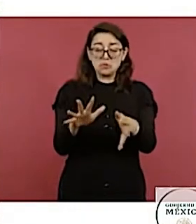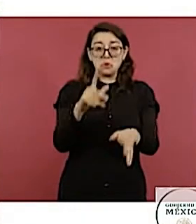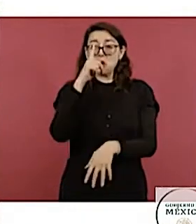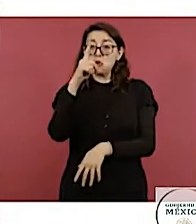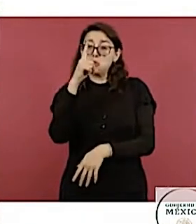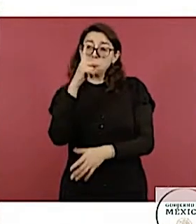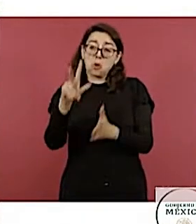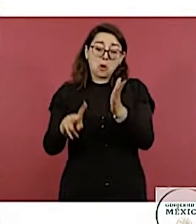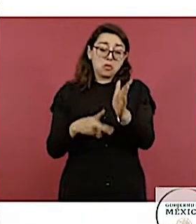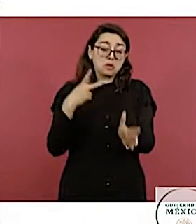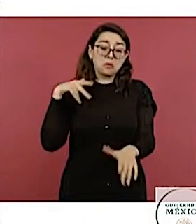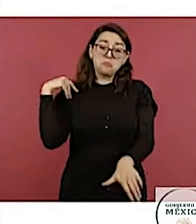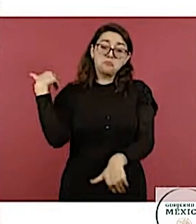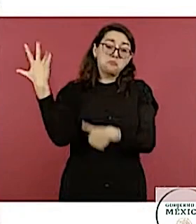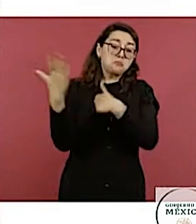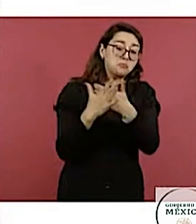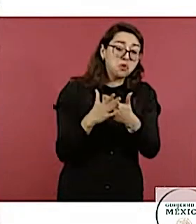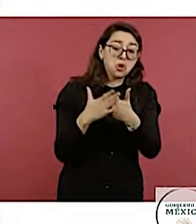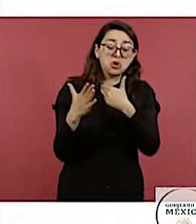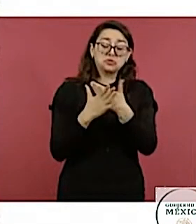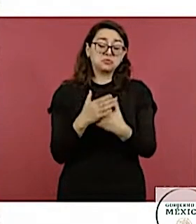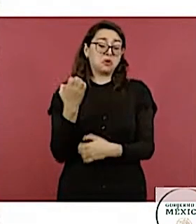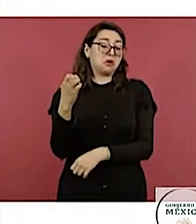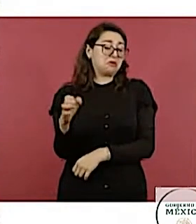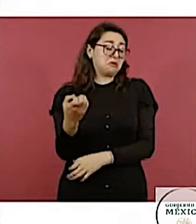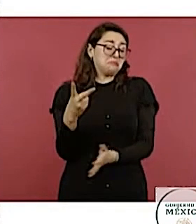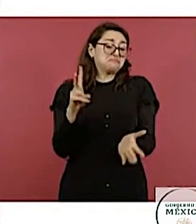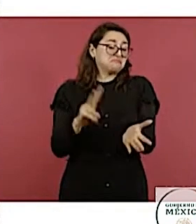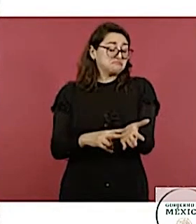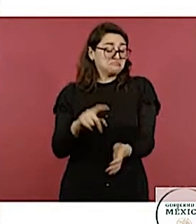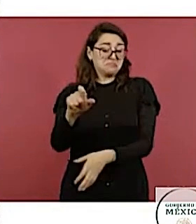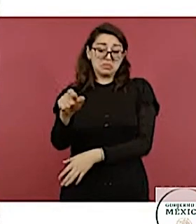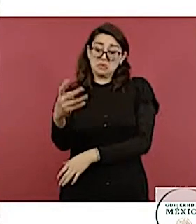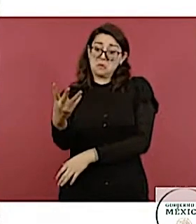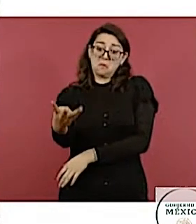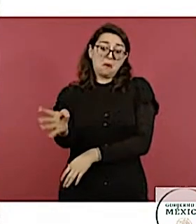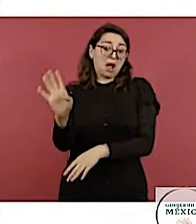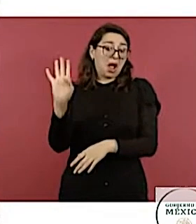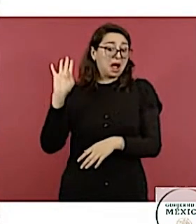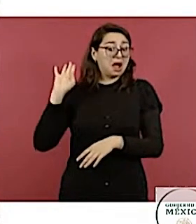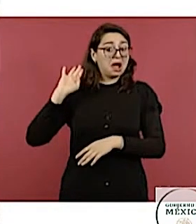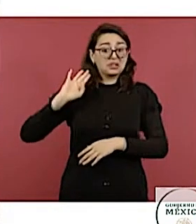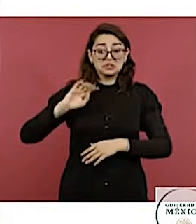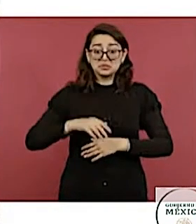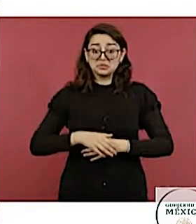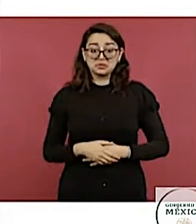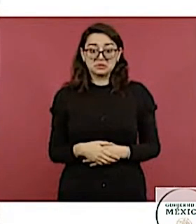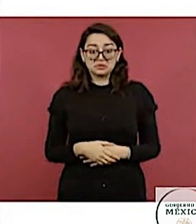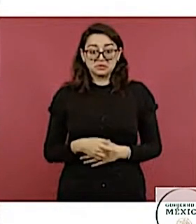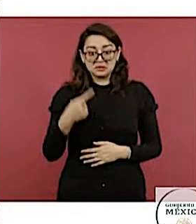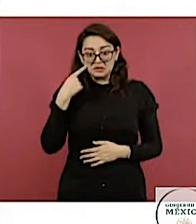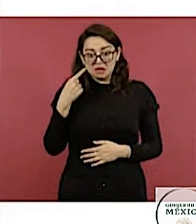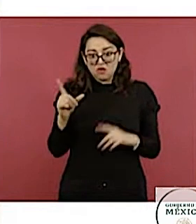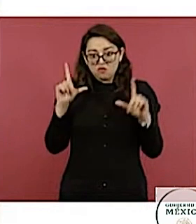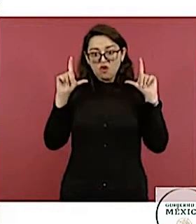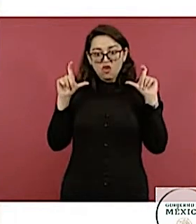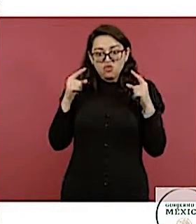servicio eléctrico en Acapulco hasta enero del cu y la